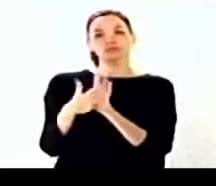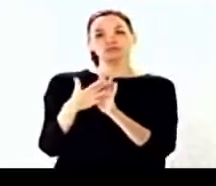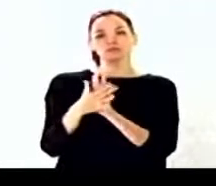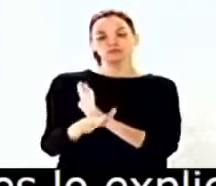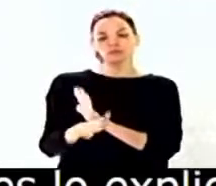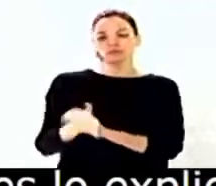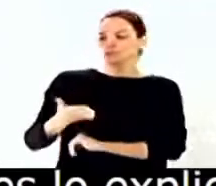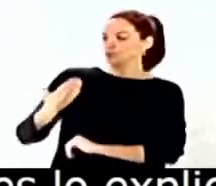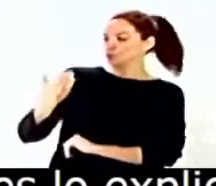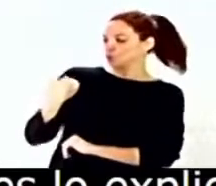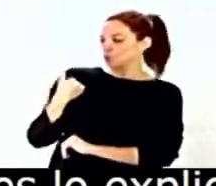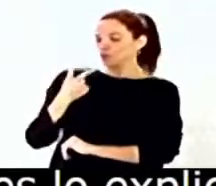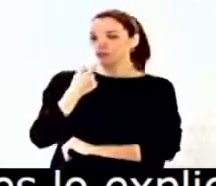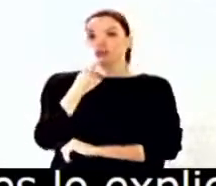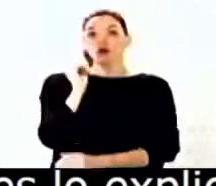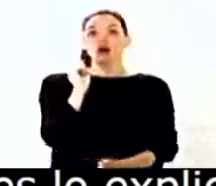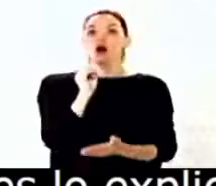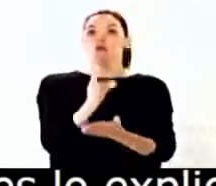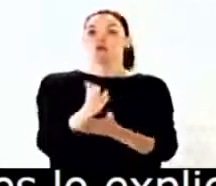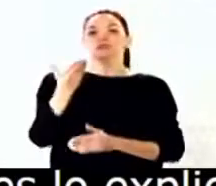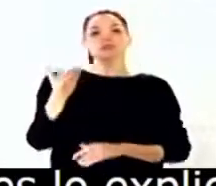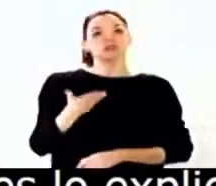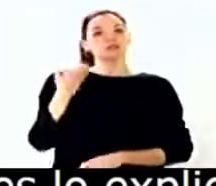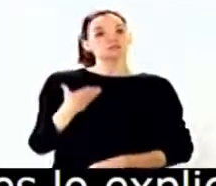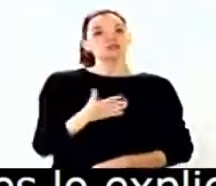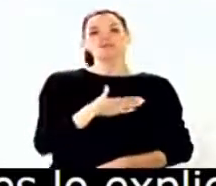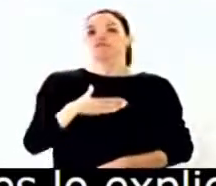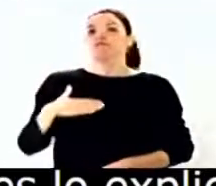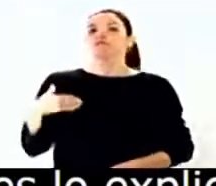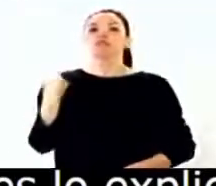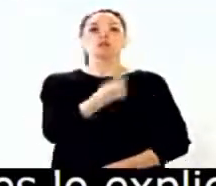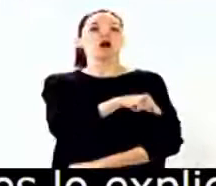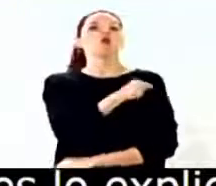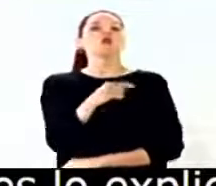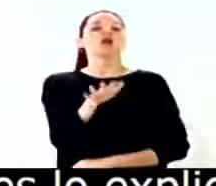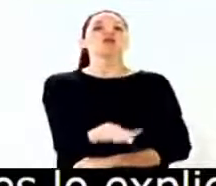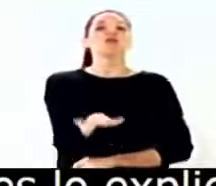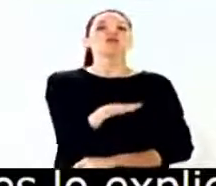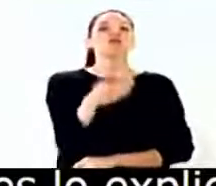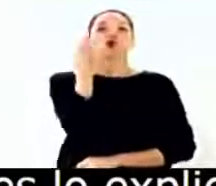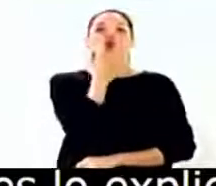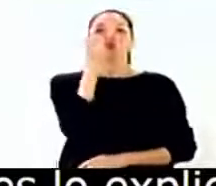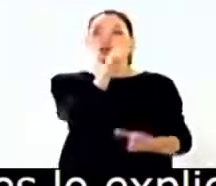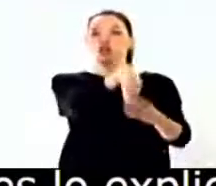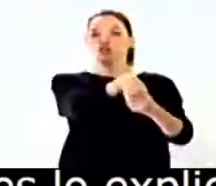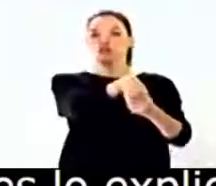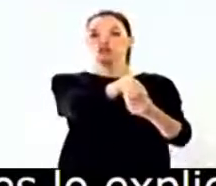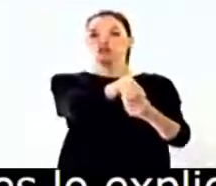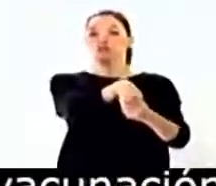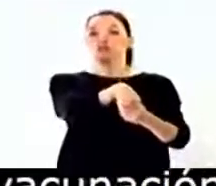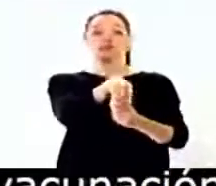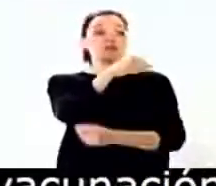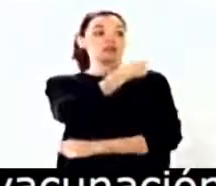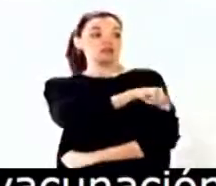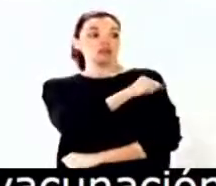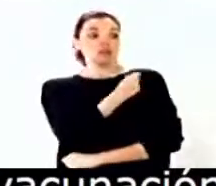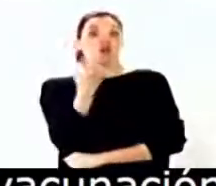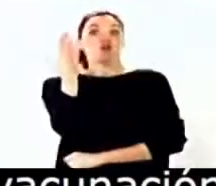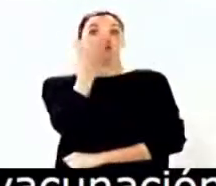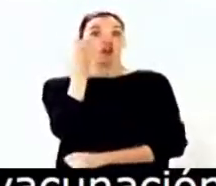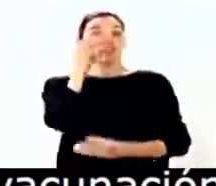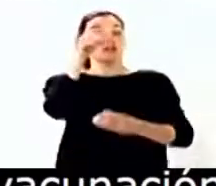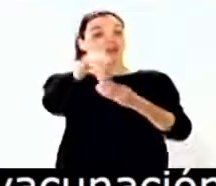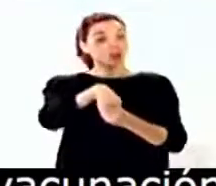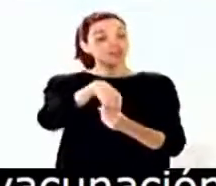muy importante por la vacunación en los colegios. La vacunación en los colegios ha provocado, en el caso